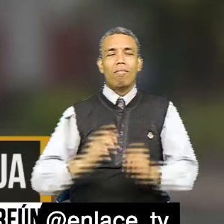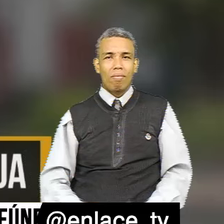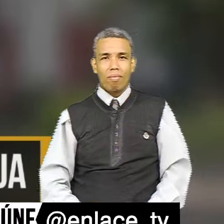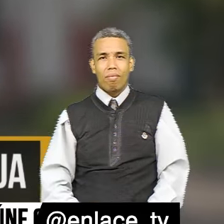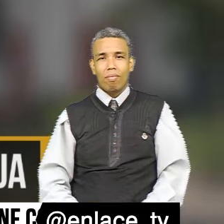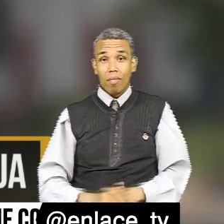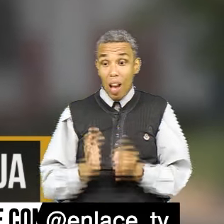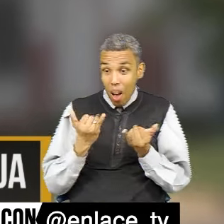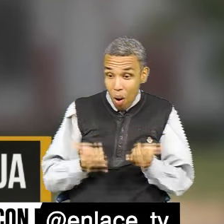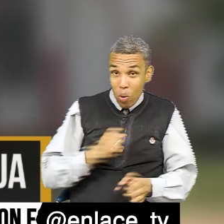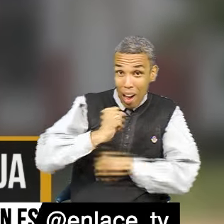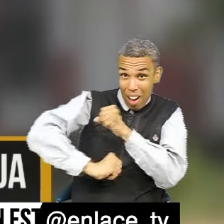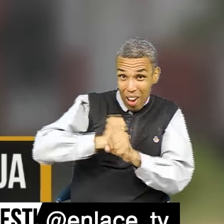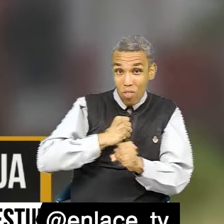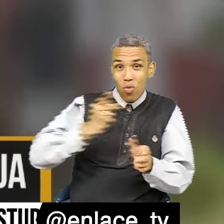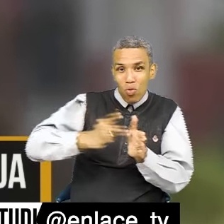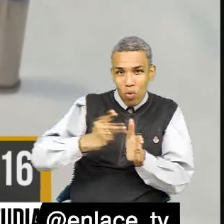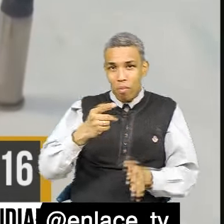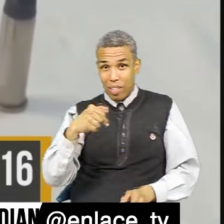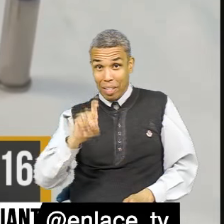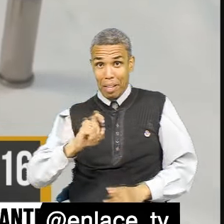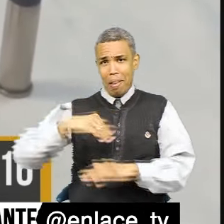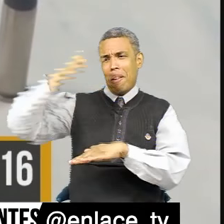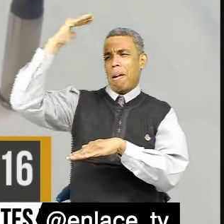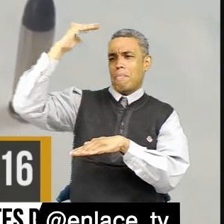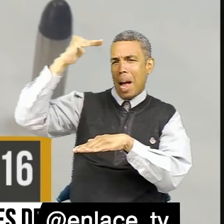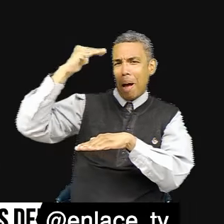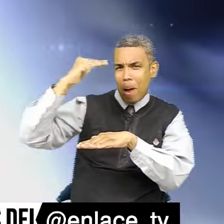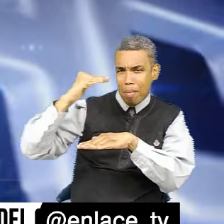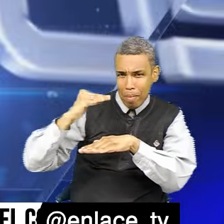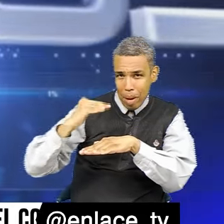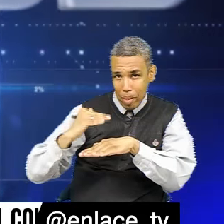Tenemos una disminución pues bastante notable.